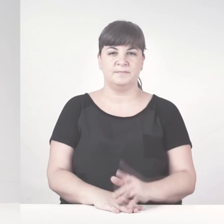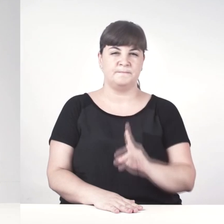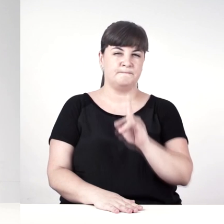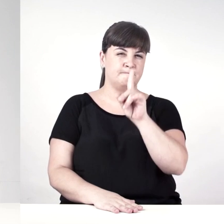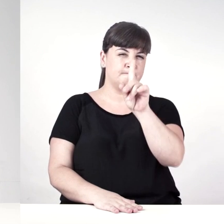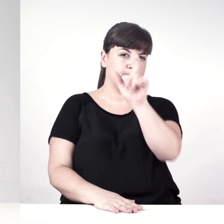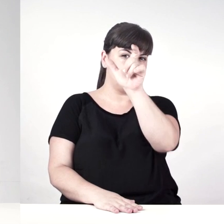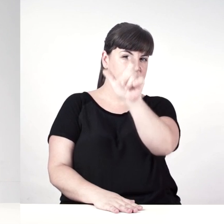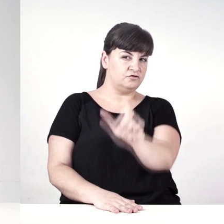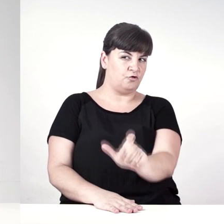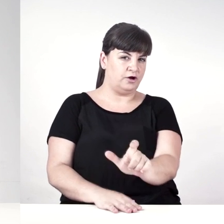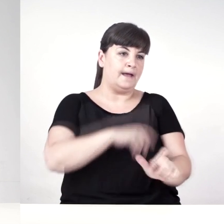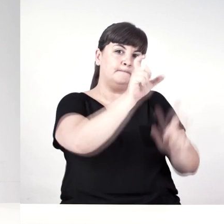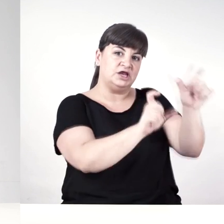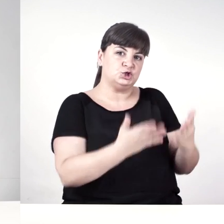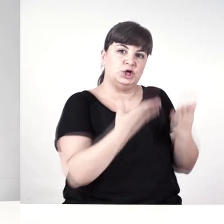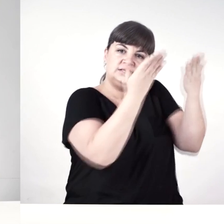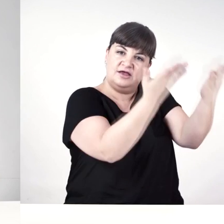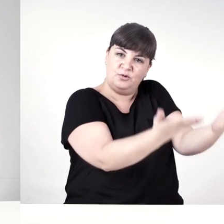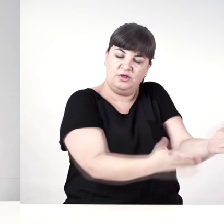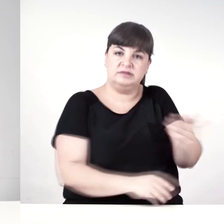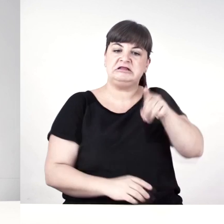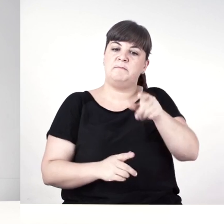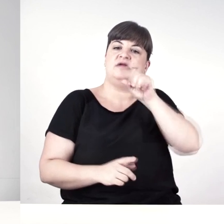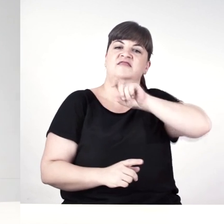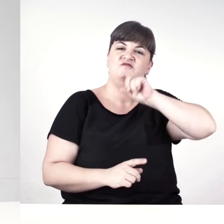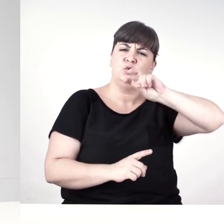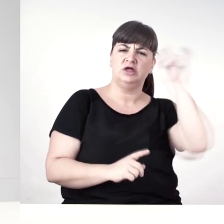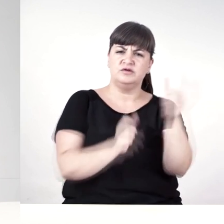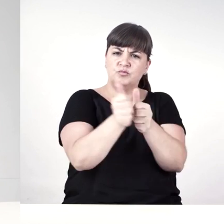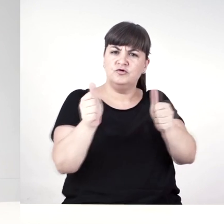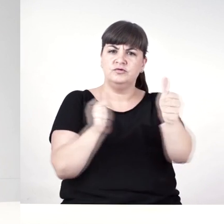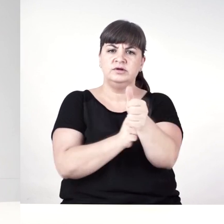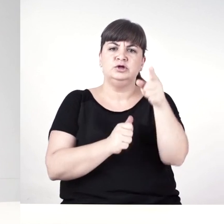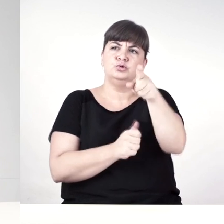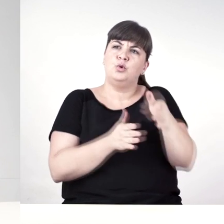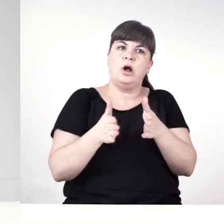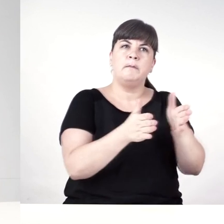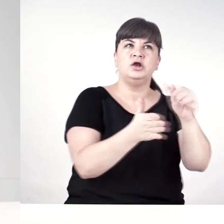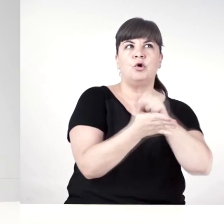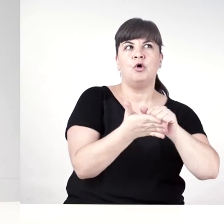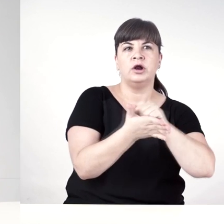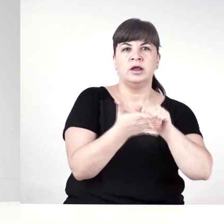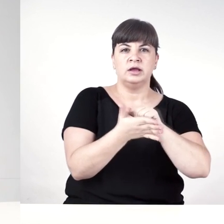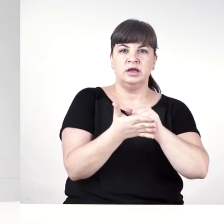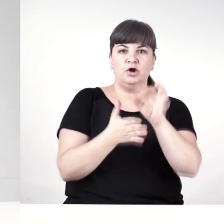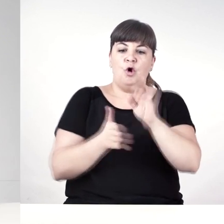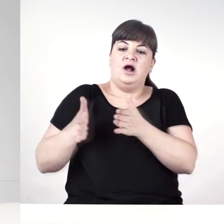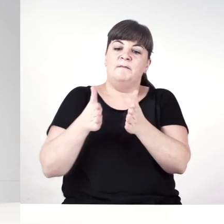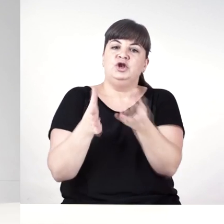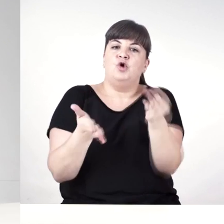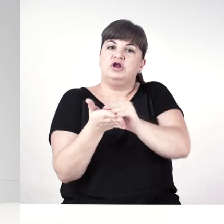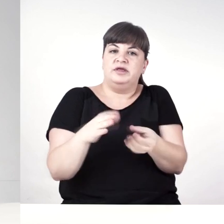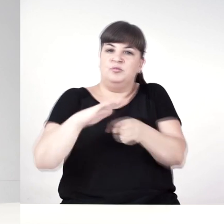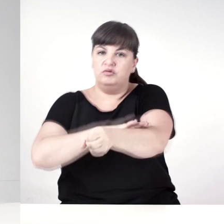Una persona que ayuda a la gente a superar las dificultades, a corregir tu camino o a introducirte de nuevo en él. Es